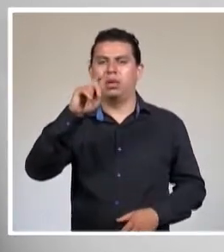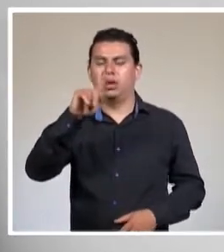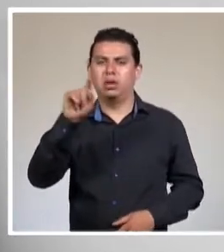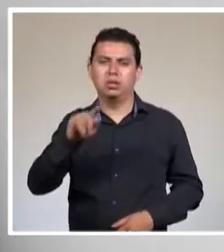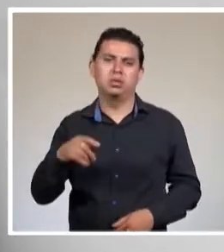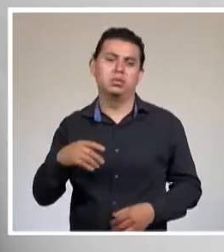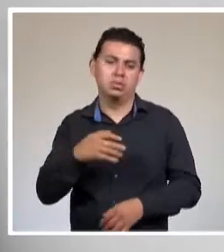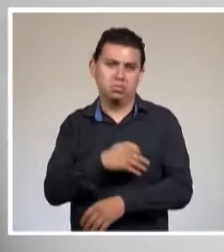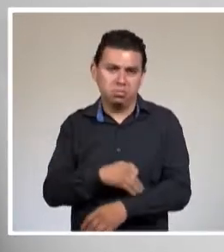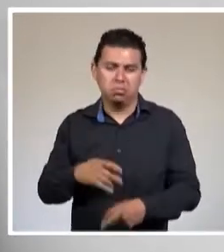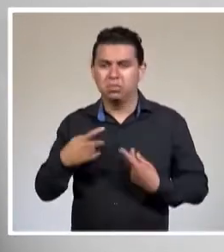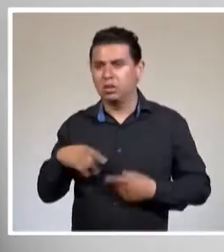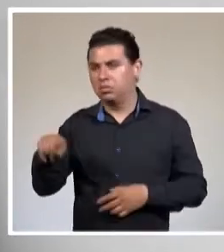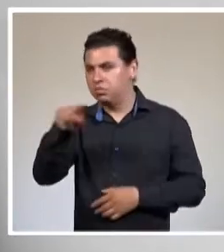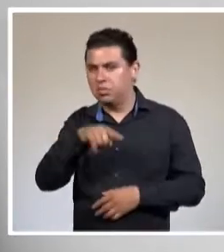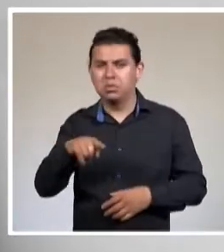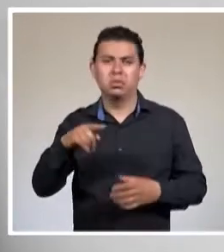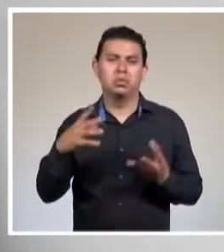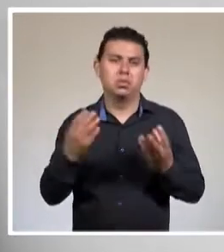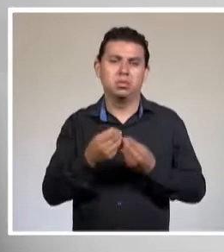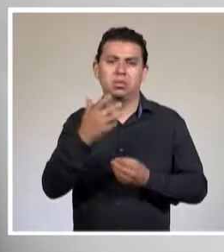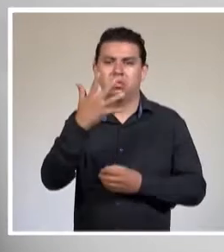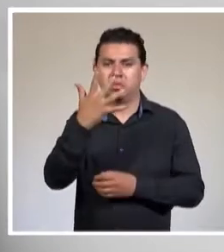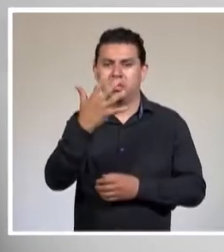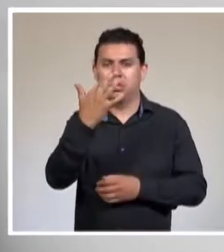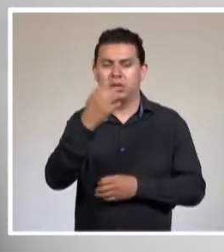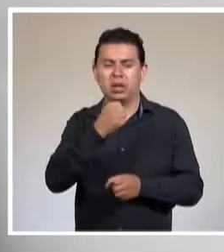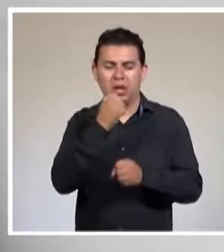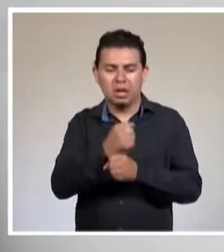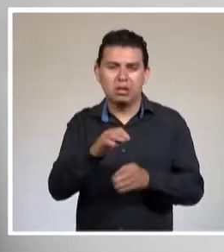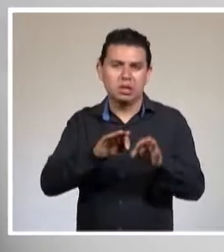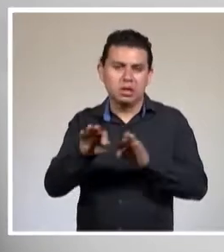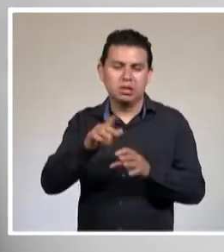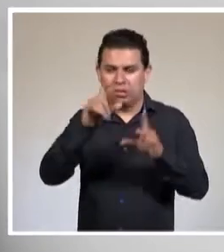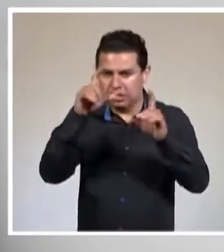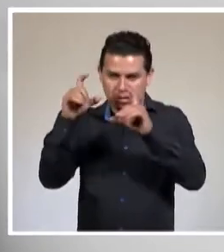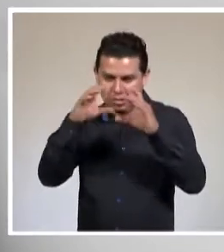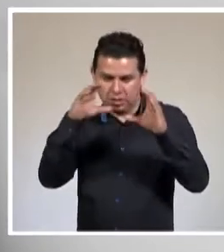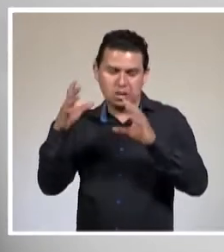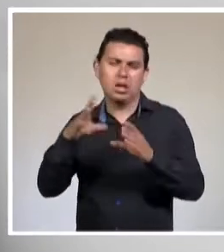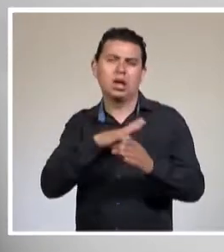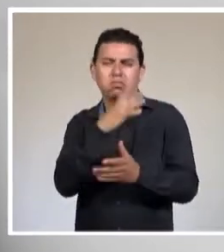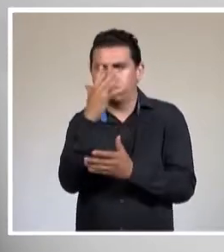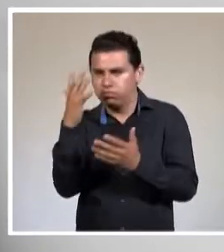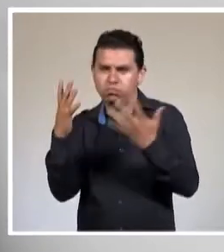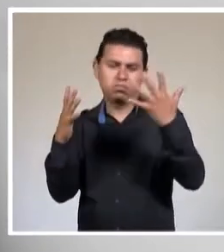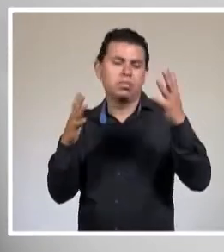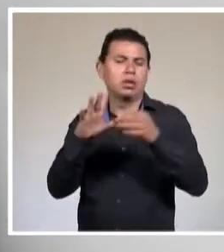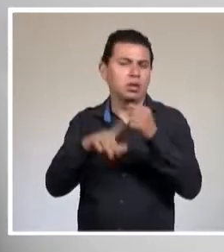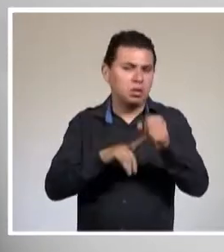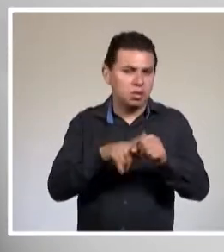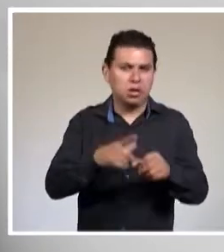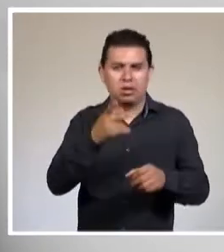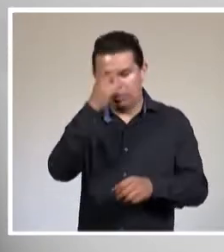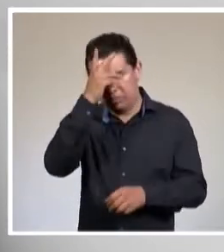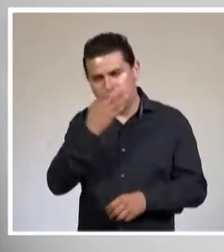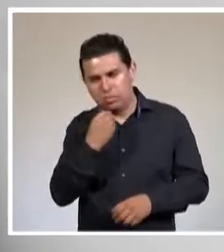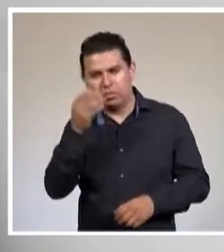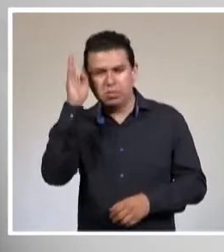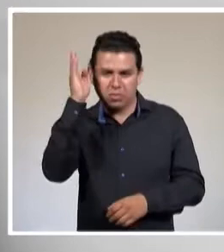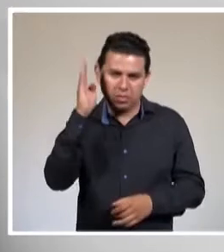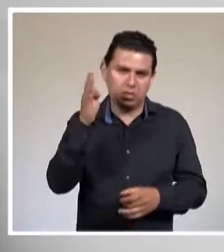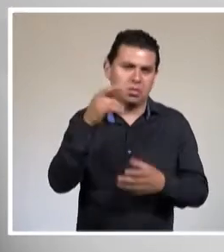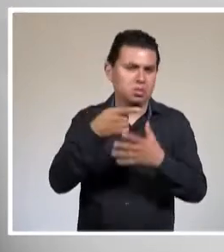retrato a sus paisanos durante casi cinco décadas también muestra la fauna y la flora que va desde el archivo los burros